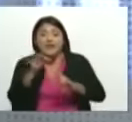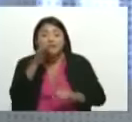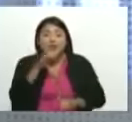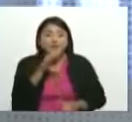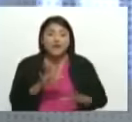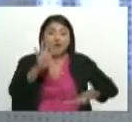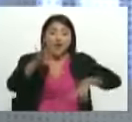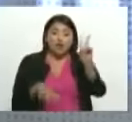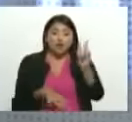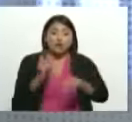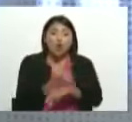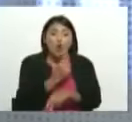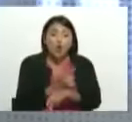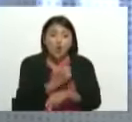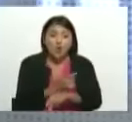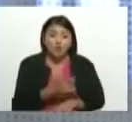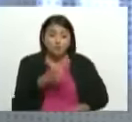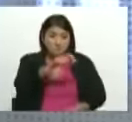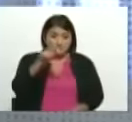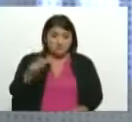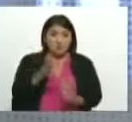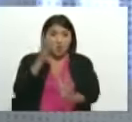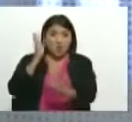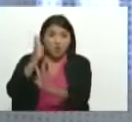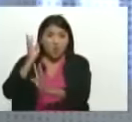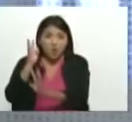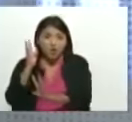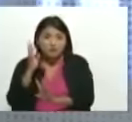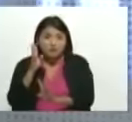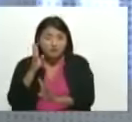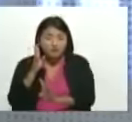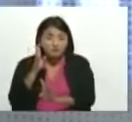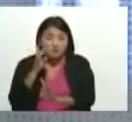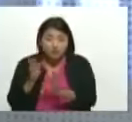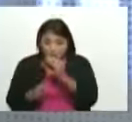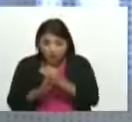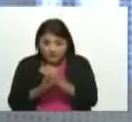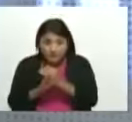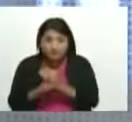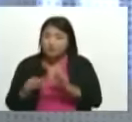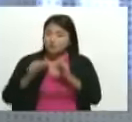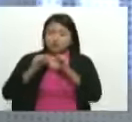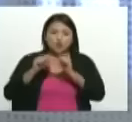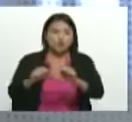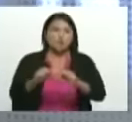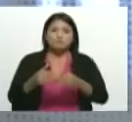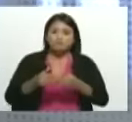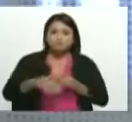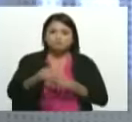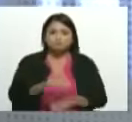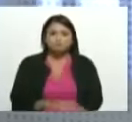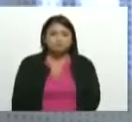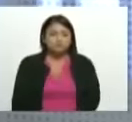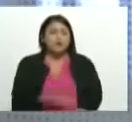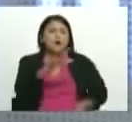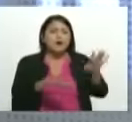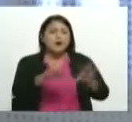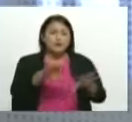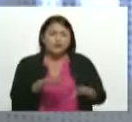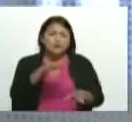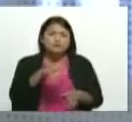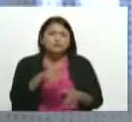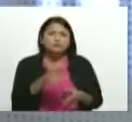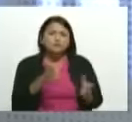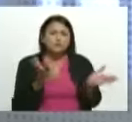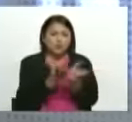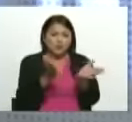horas. Y si hay personas en la cola, se extiende el proceso hasta que vote el último de la cola. Aquí había centros donde hubo, por un momento